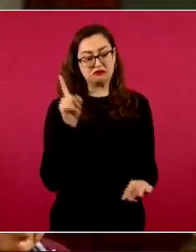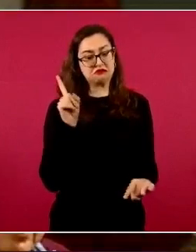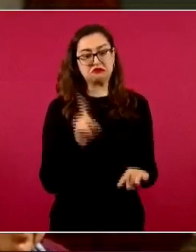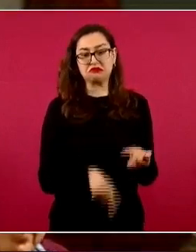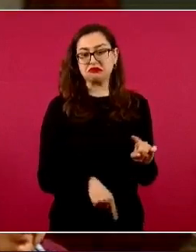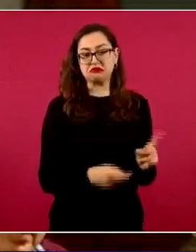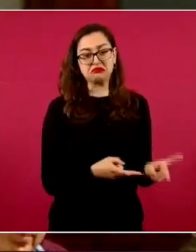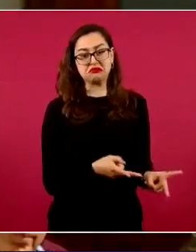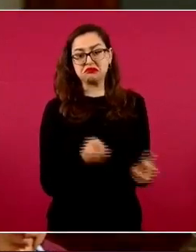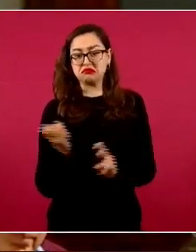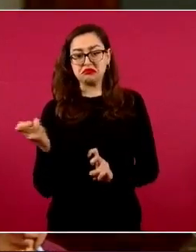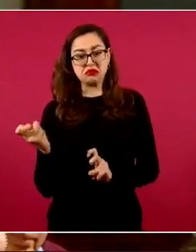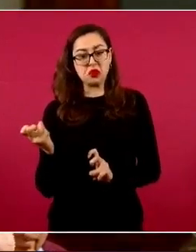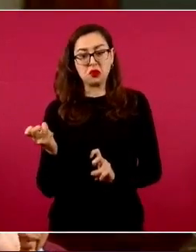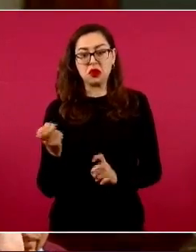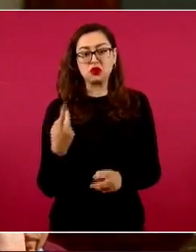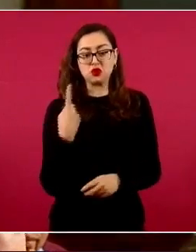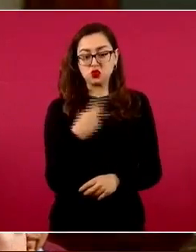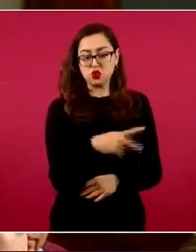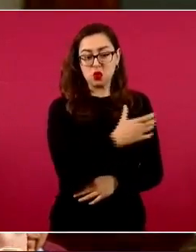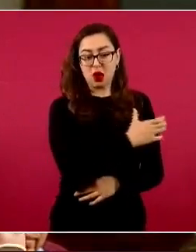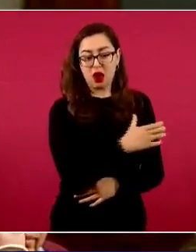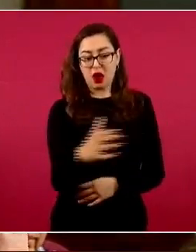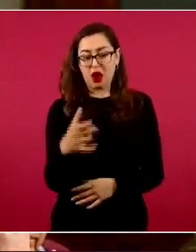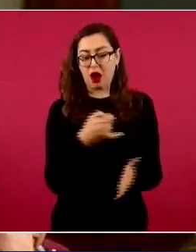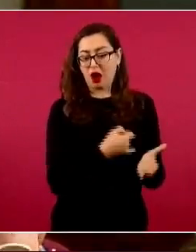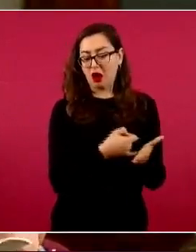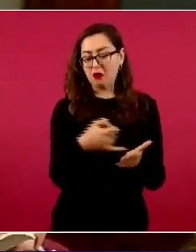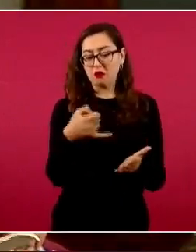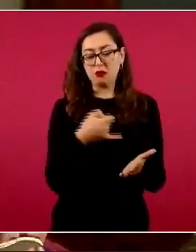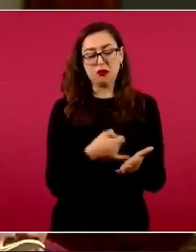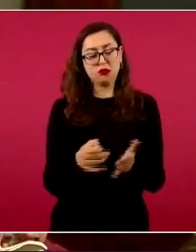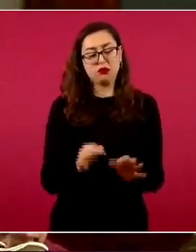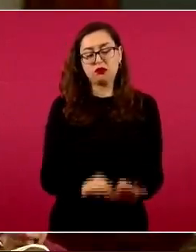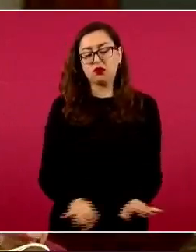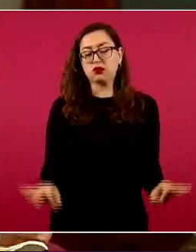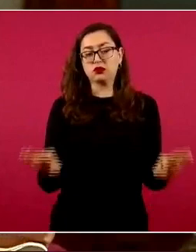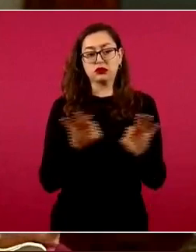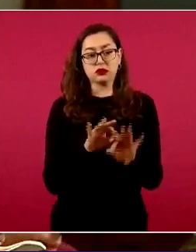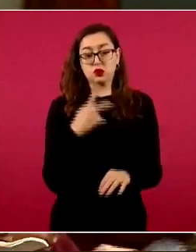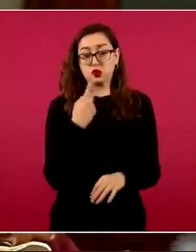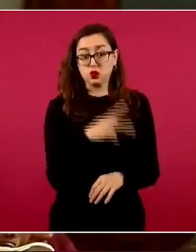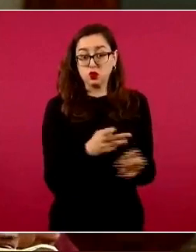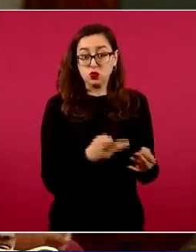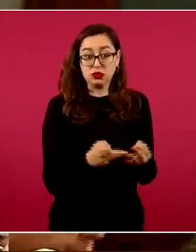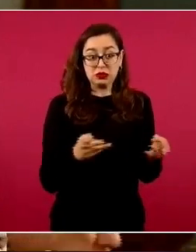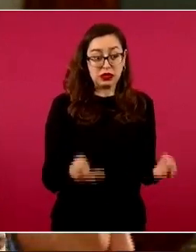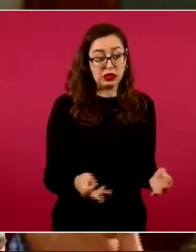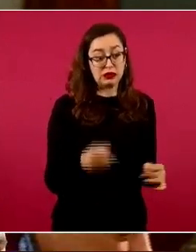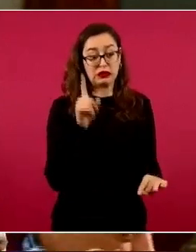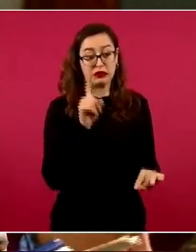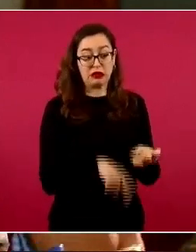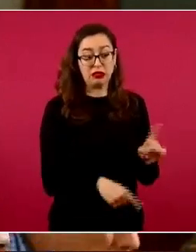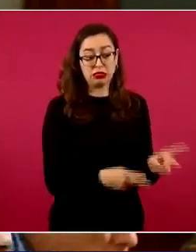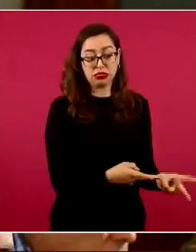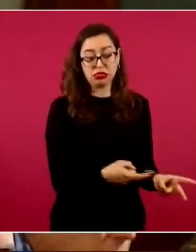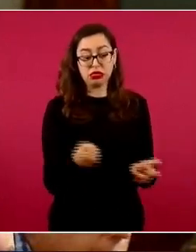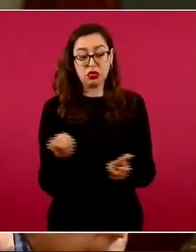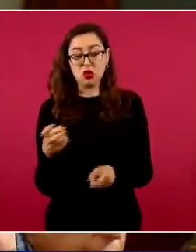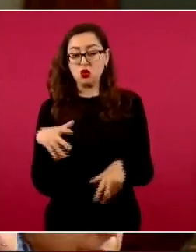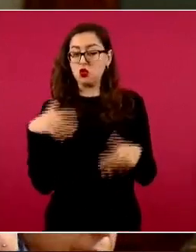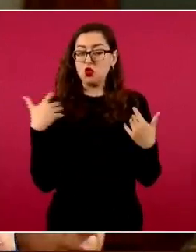tierra donde siembra, que yo creo que es lo más vital para un campesino, que le quiten su parcela o su